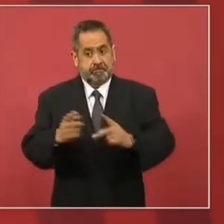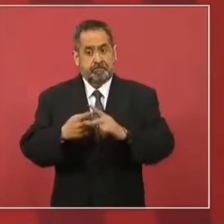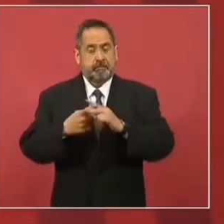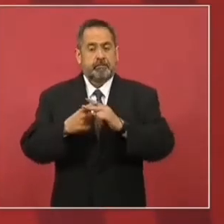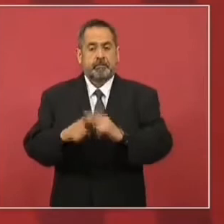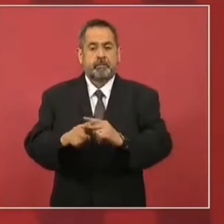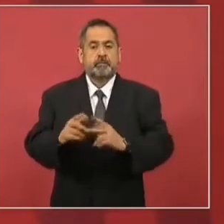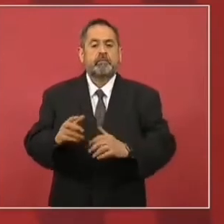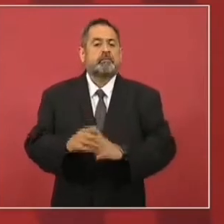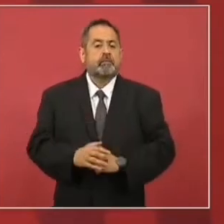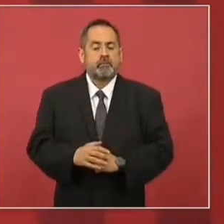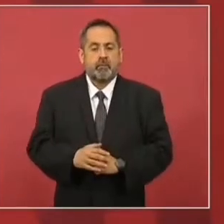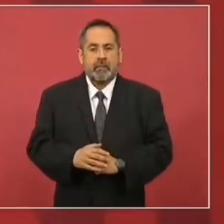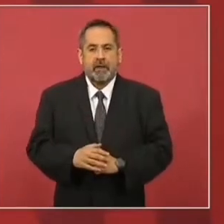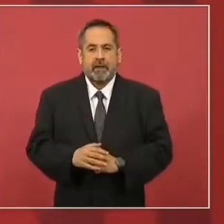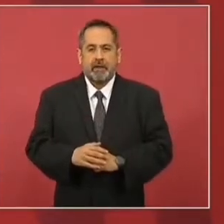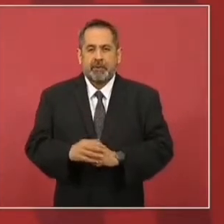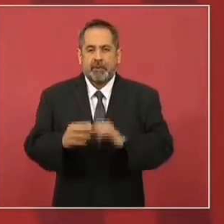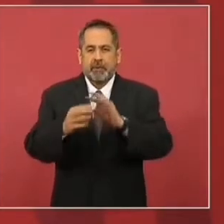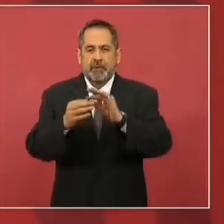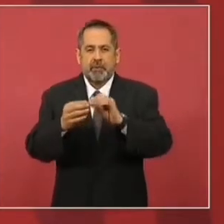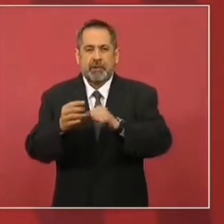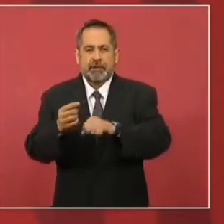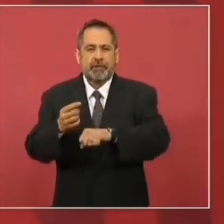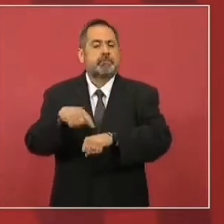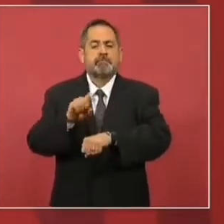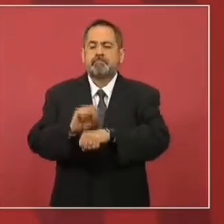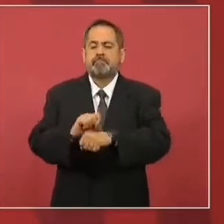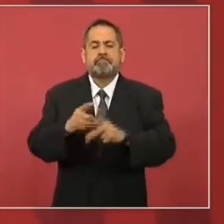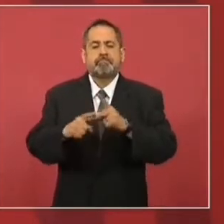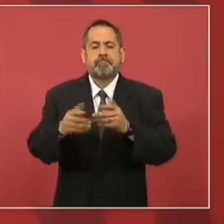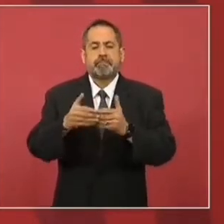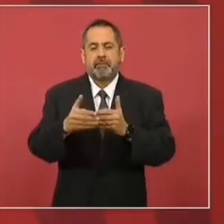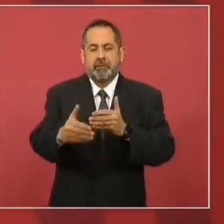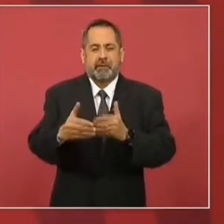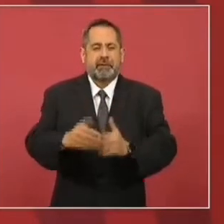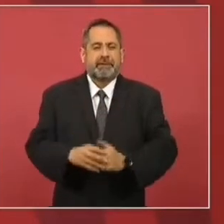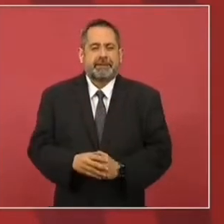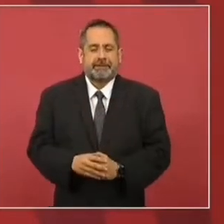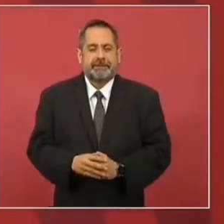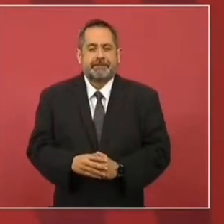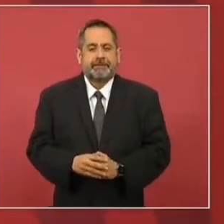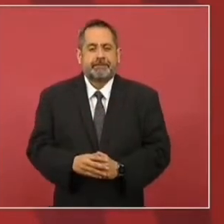la semana y este año que deseamos